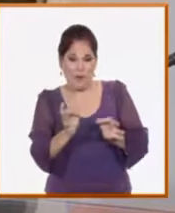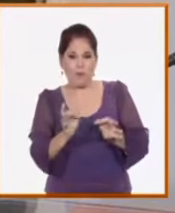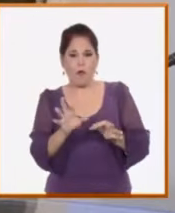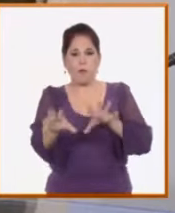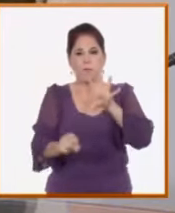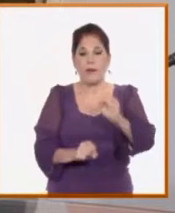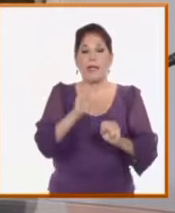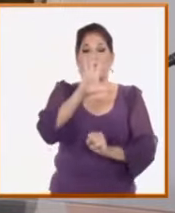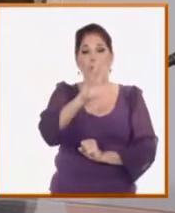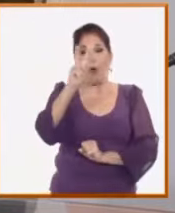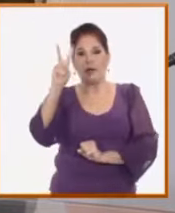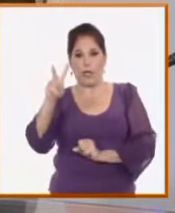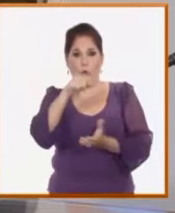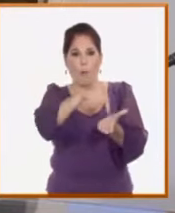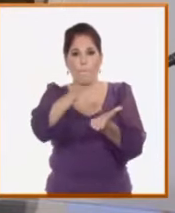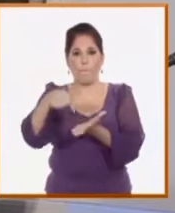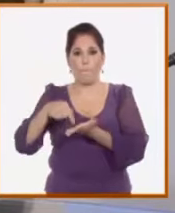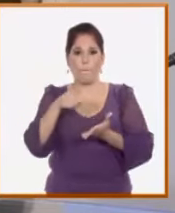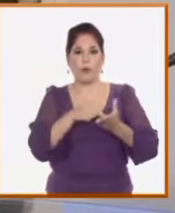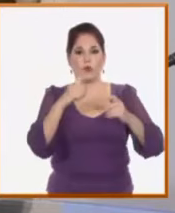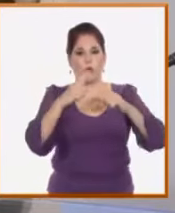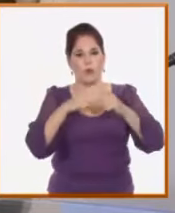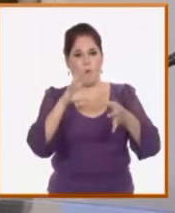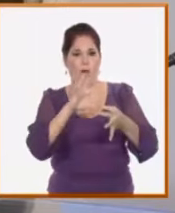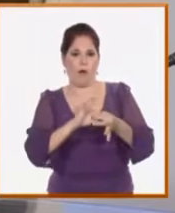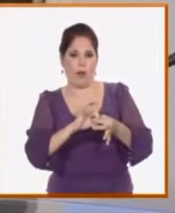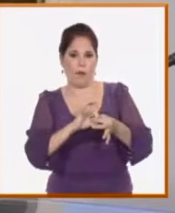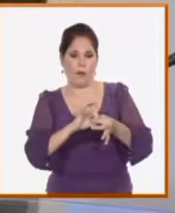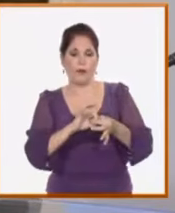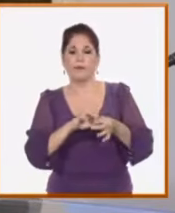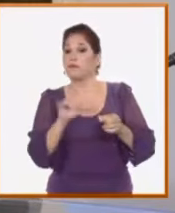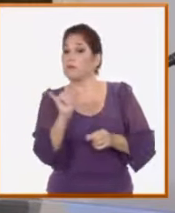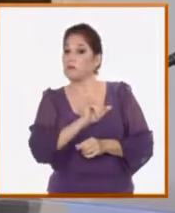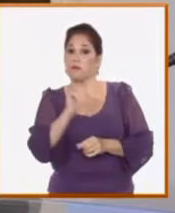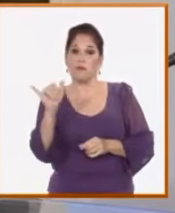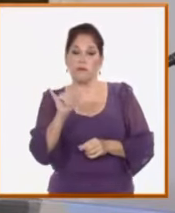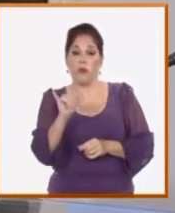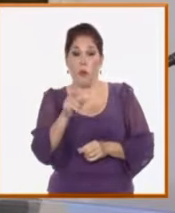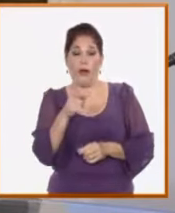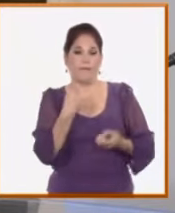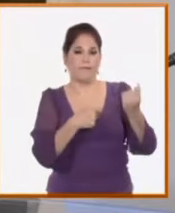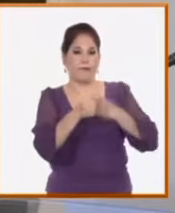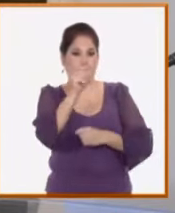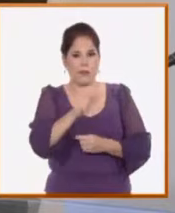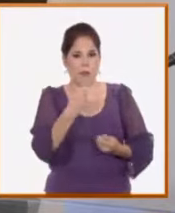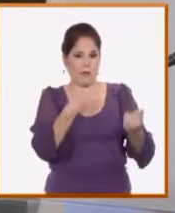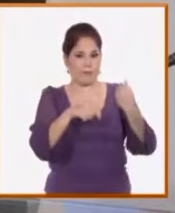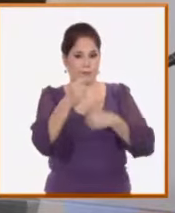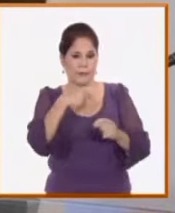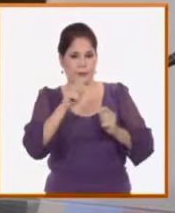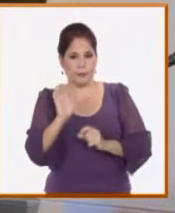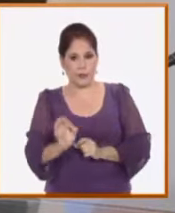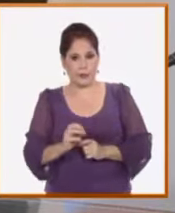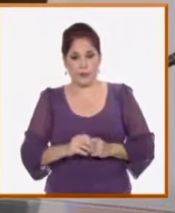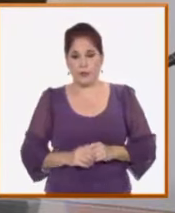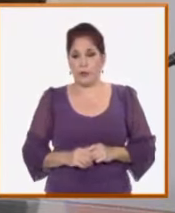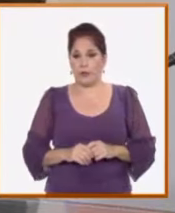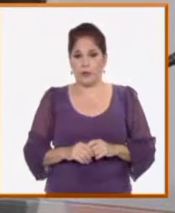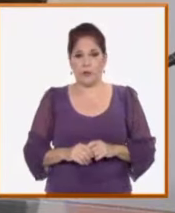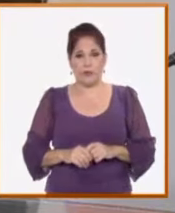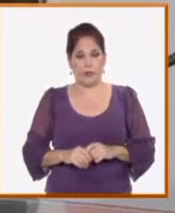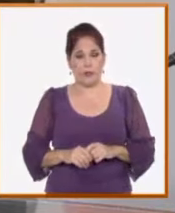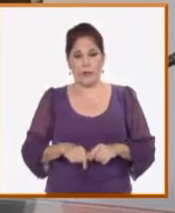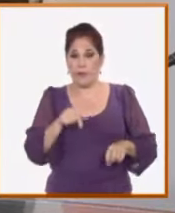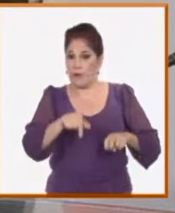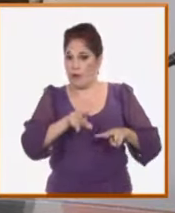de 52 pun 25 kg de droga que no llegó a su destino del traficante por otro lado en la